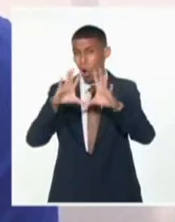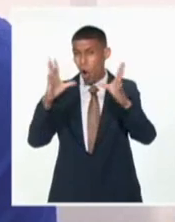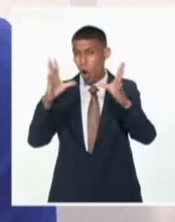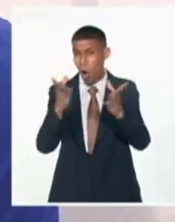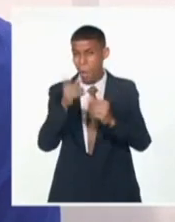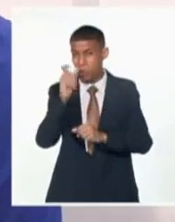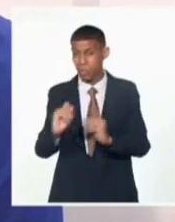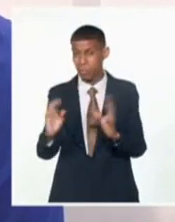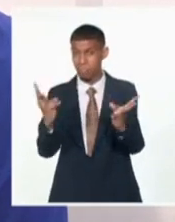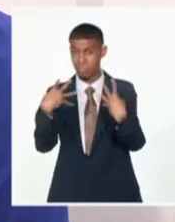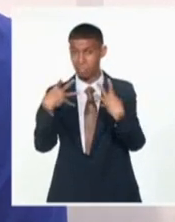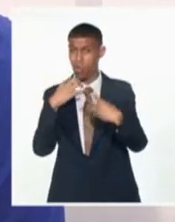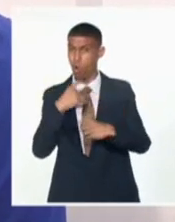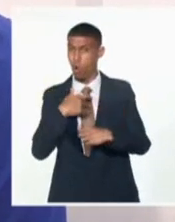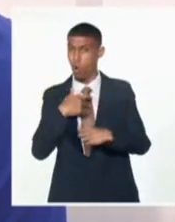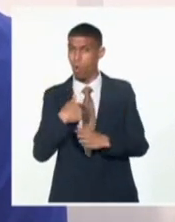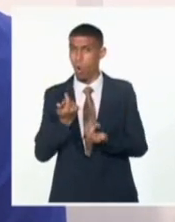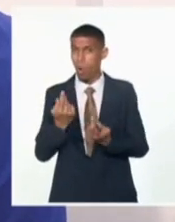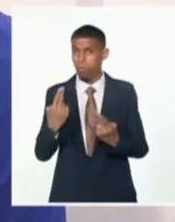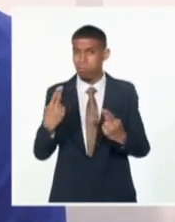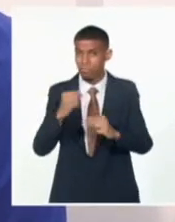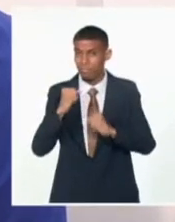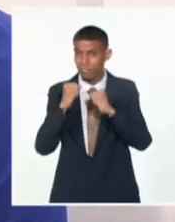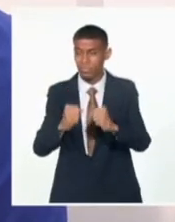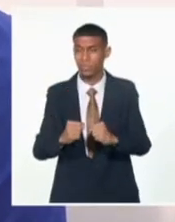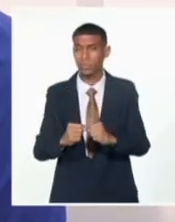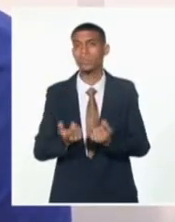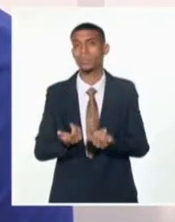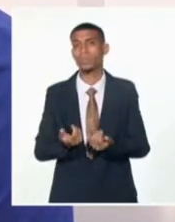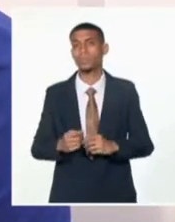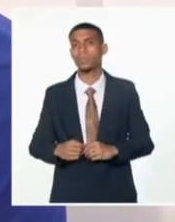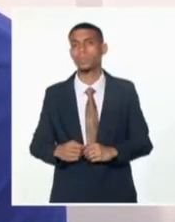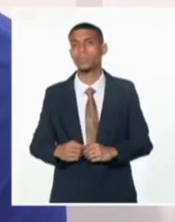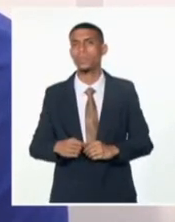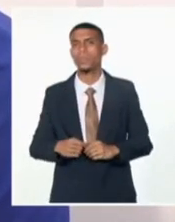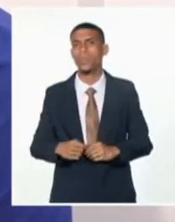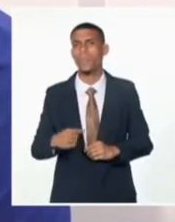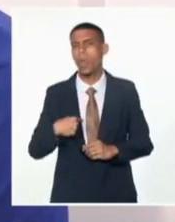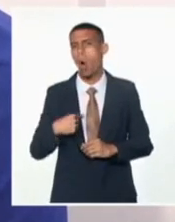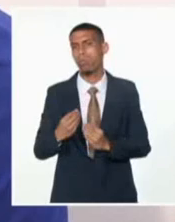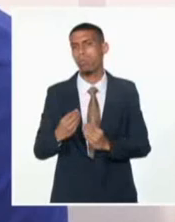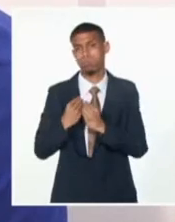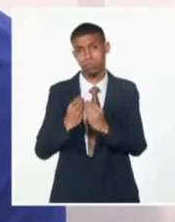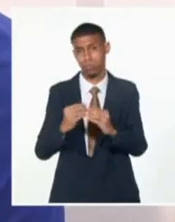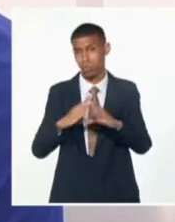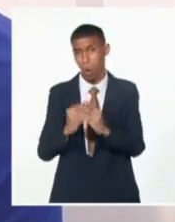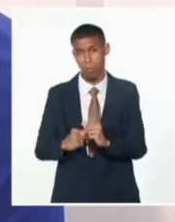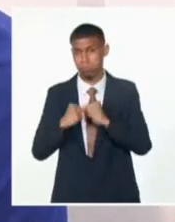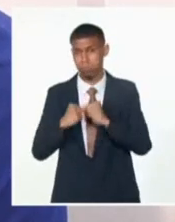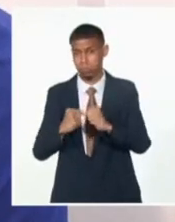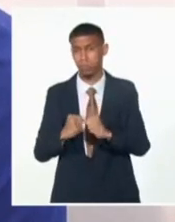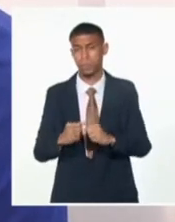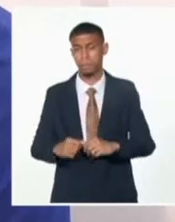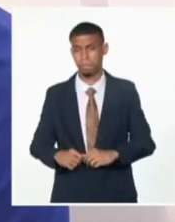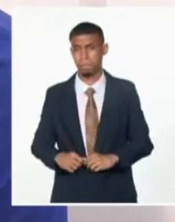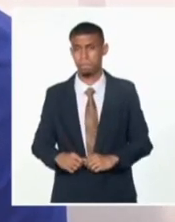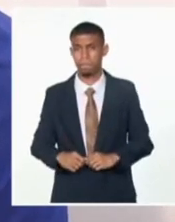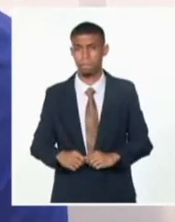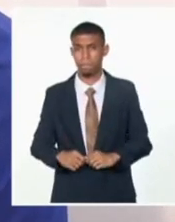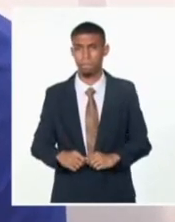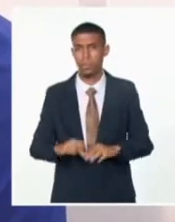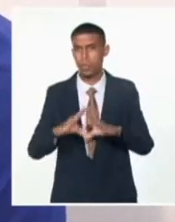complicada el evento. Pero bueno, nada, tratar de dar lo mejor de sí, estar en el momento correcto y que todo